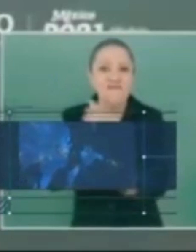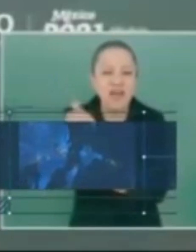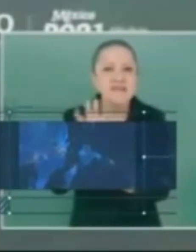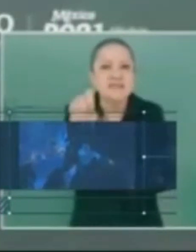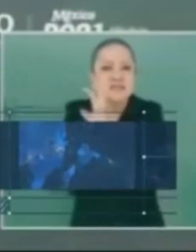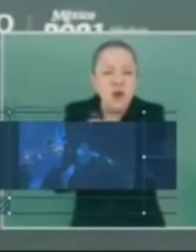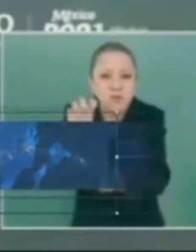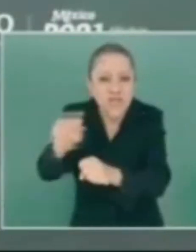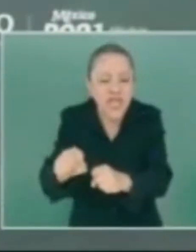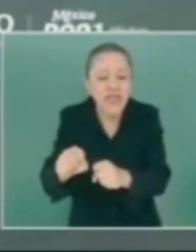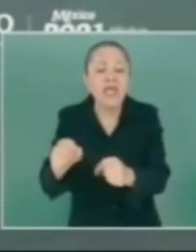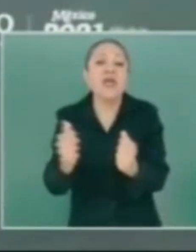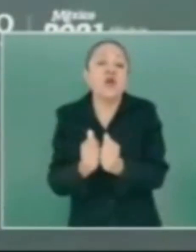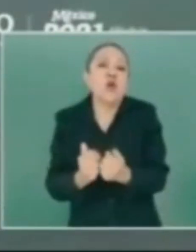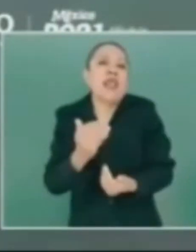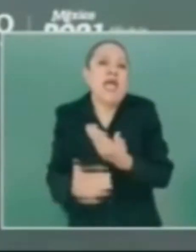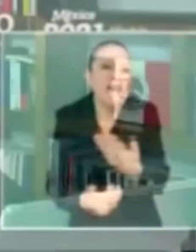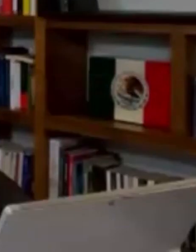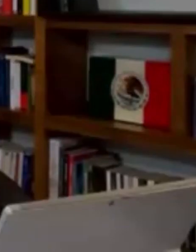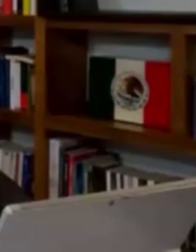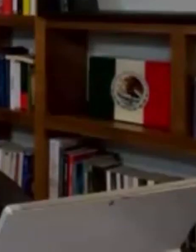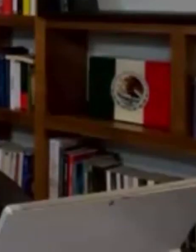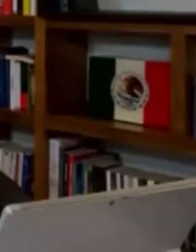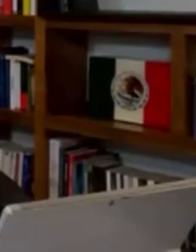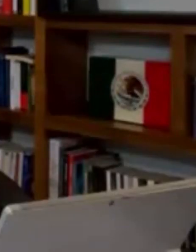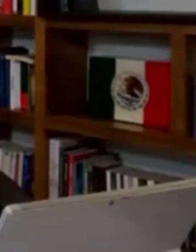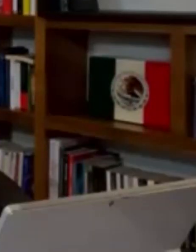la población en una ilusión.